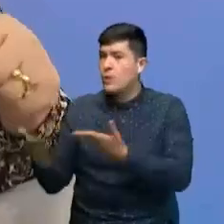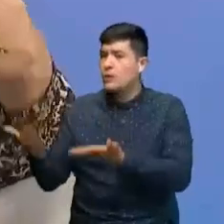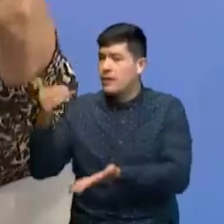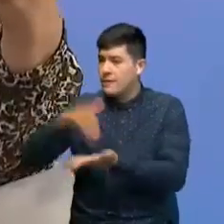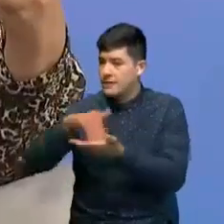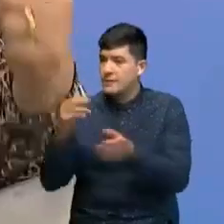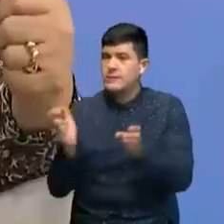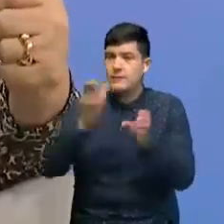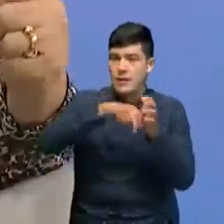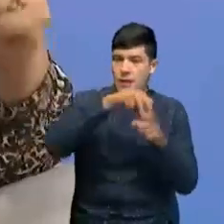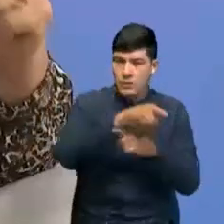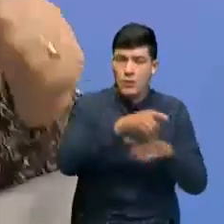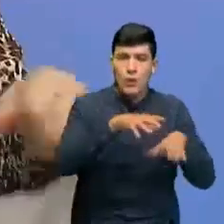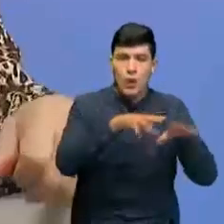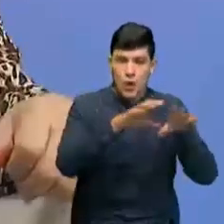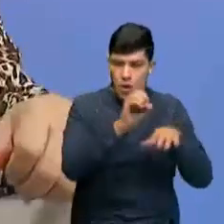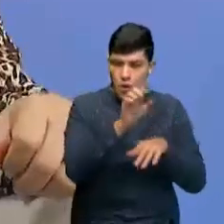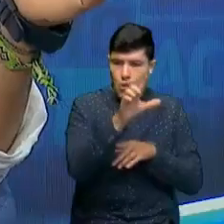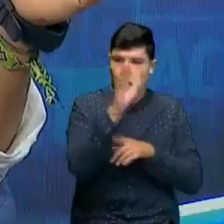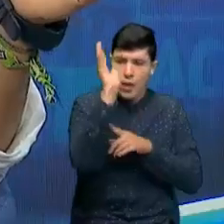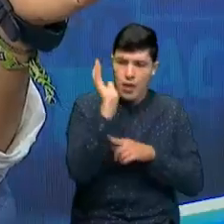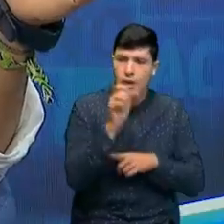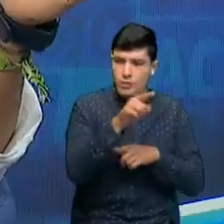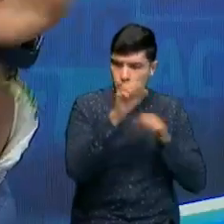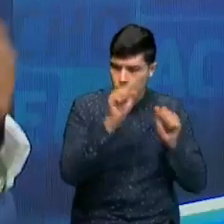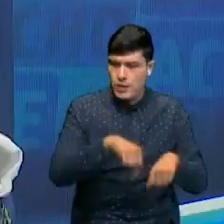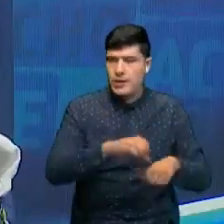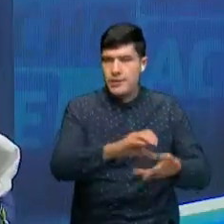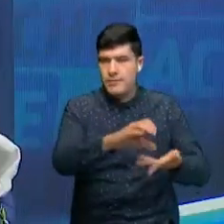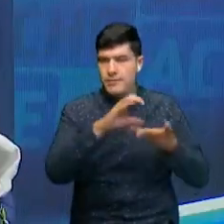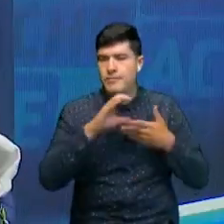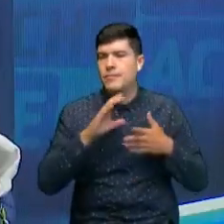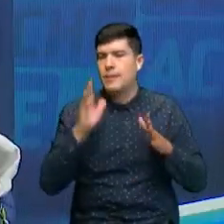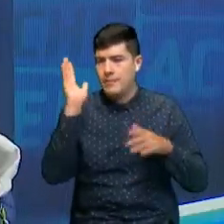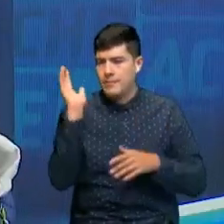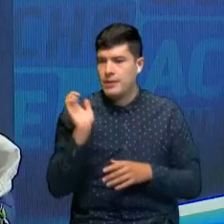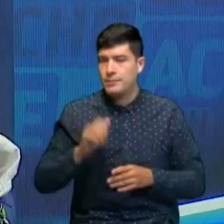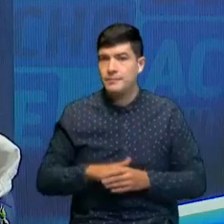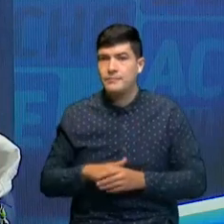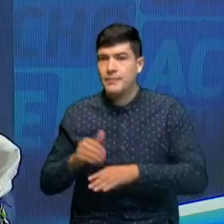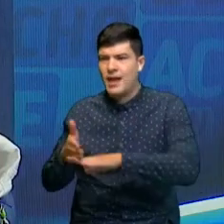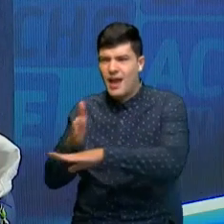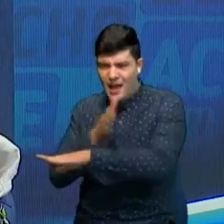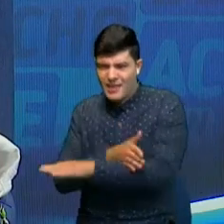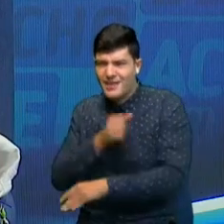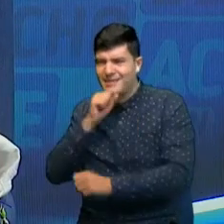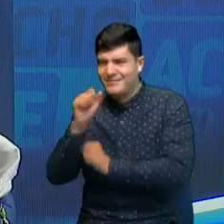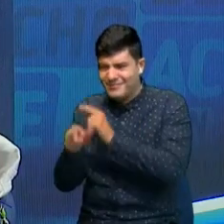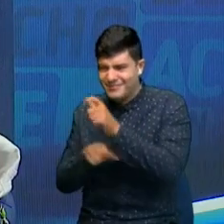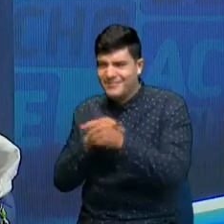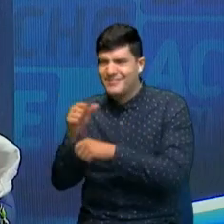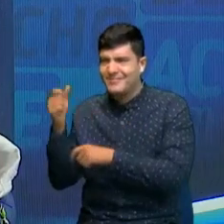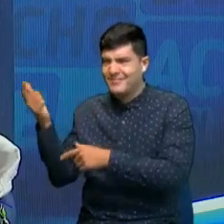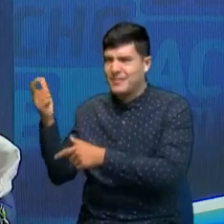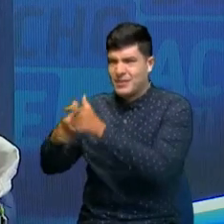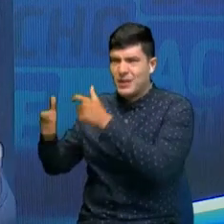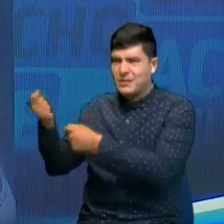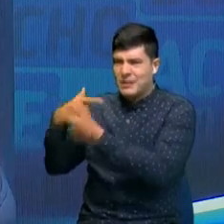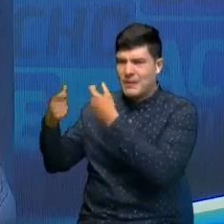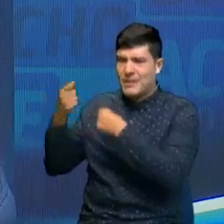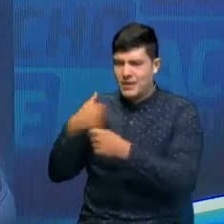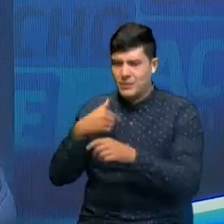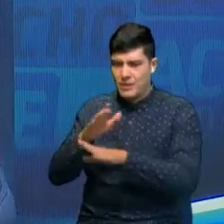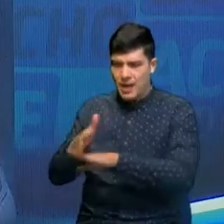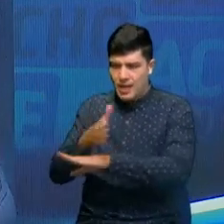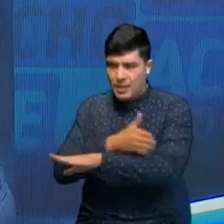y llegar allí y pensionarse. Antes de hacerle una inquietud que nos están precisamente manifestando los televidentes,